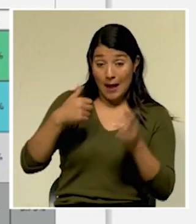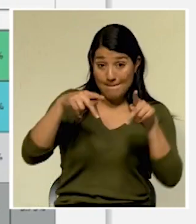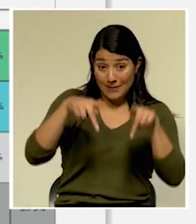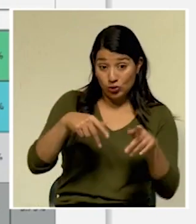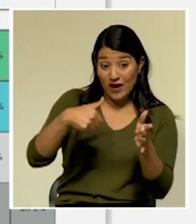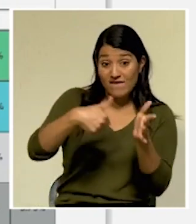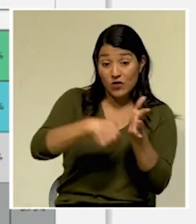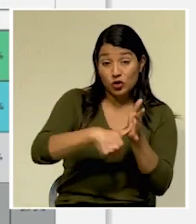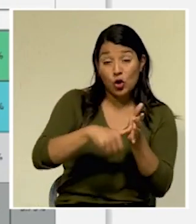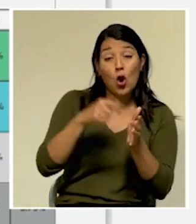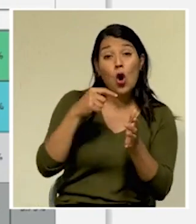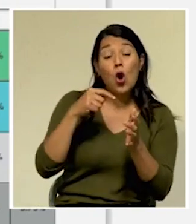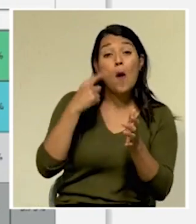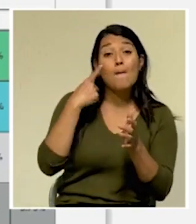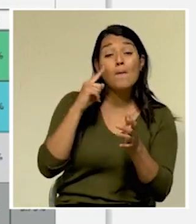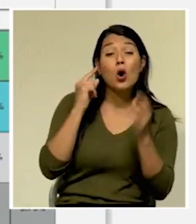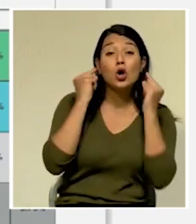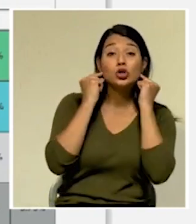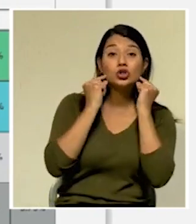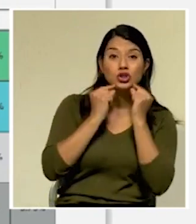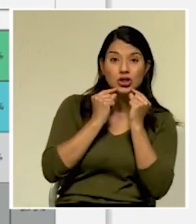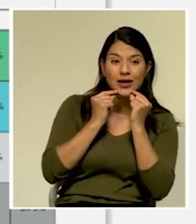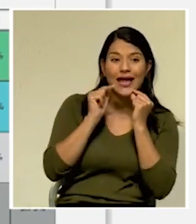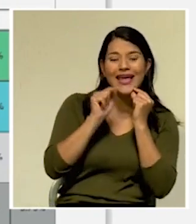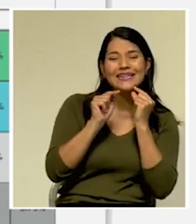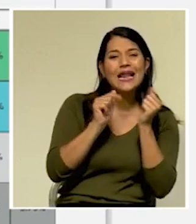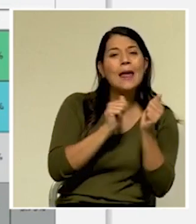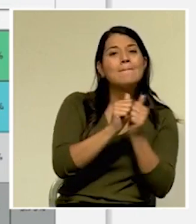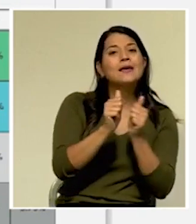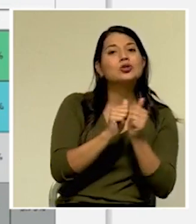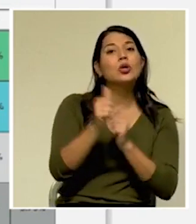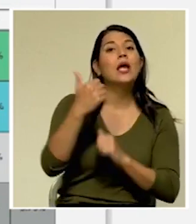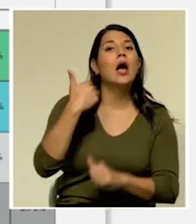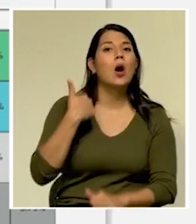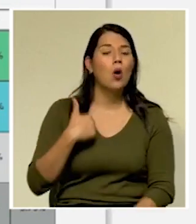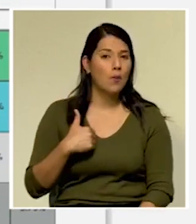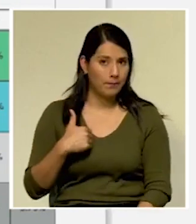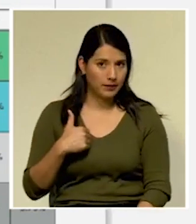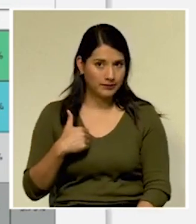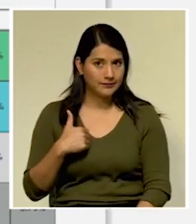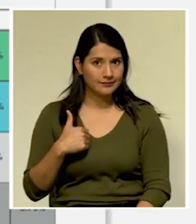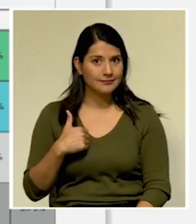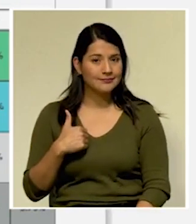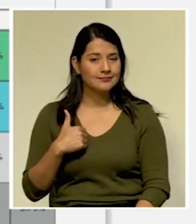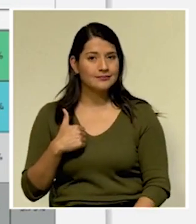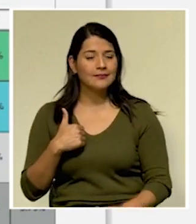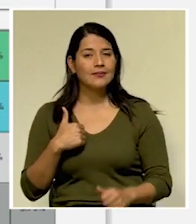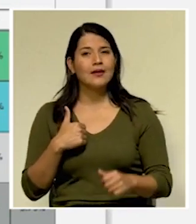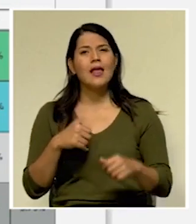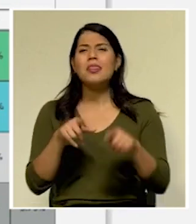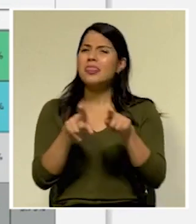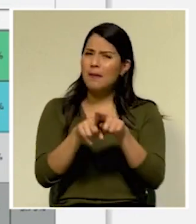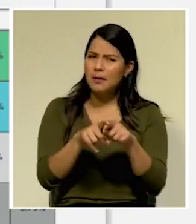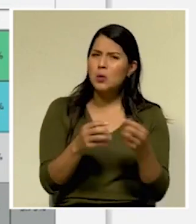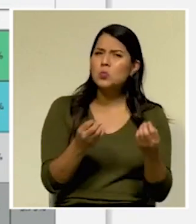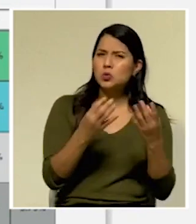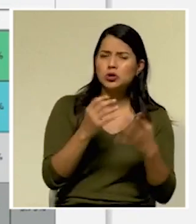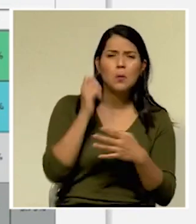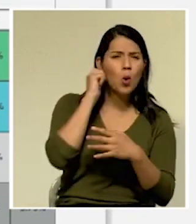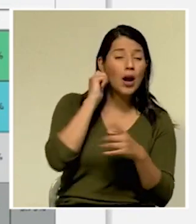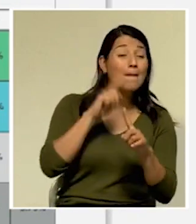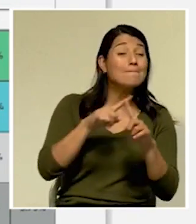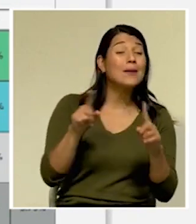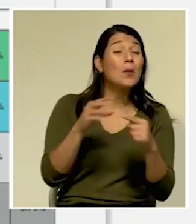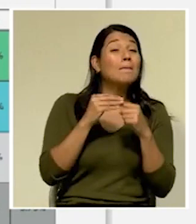Rodrigo Chávez es principalmente un votante masculino, ¿verdad? Hay una alta composición también de mujeres, pero es principalmente un